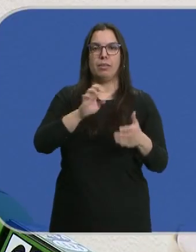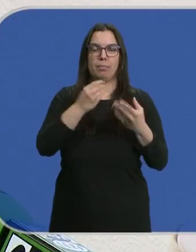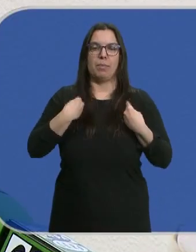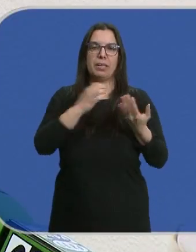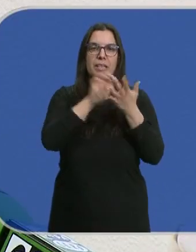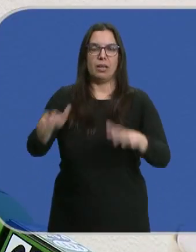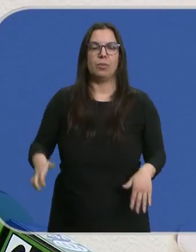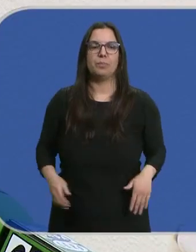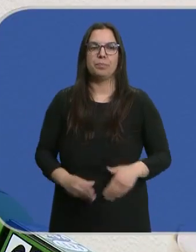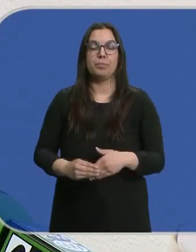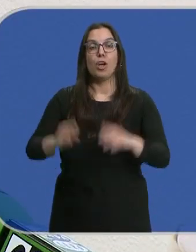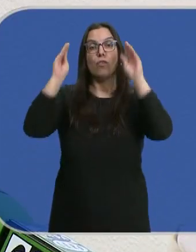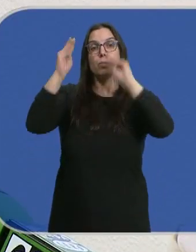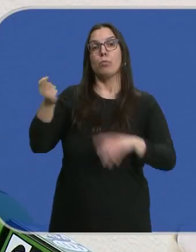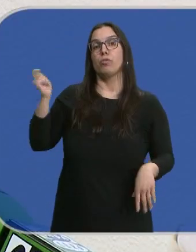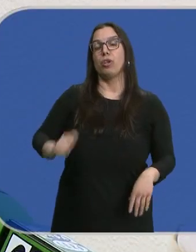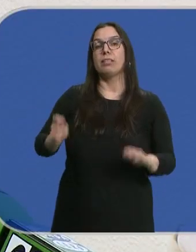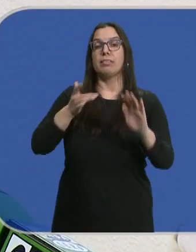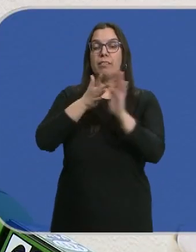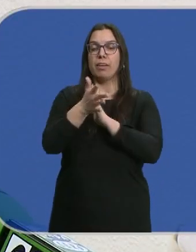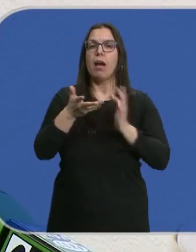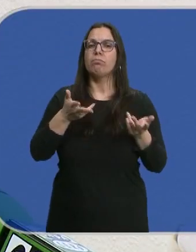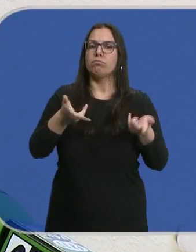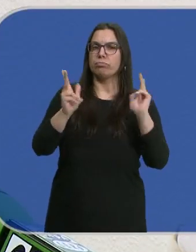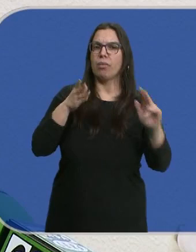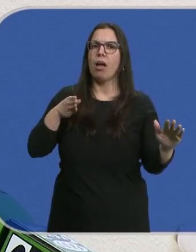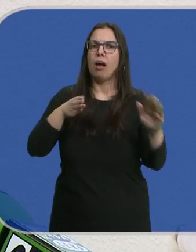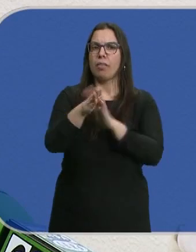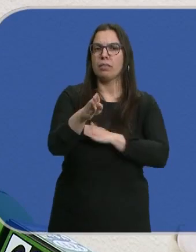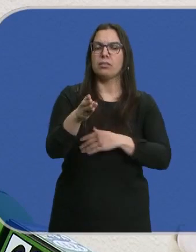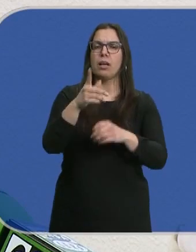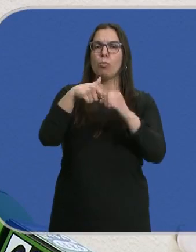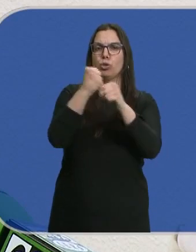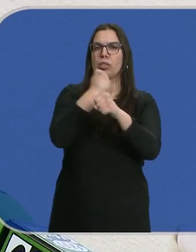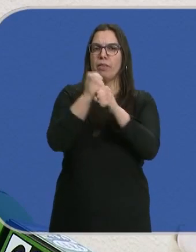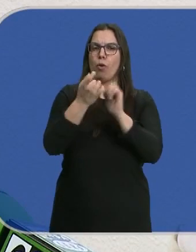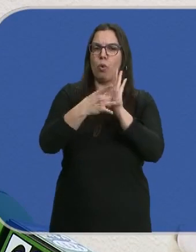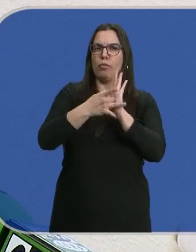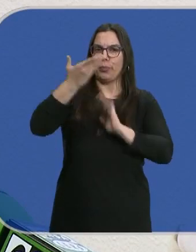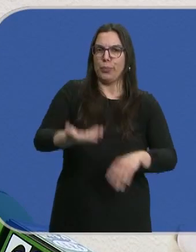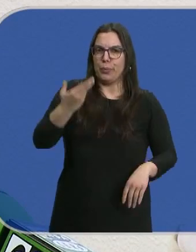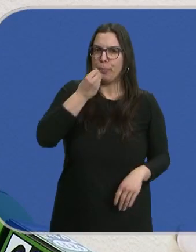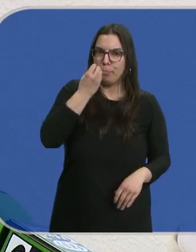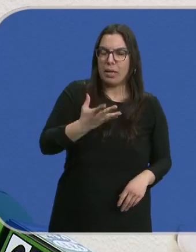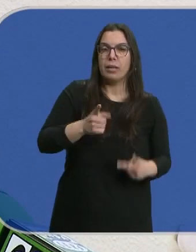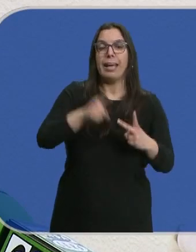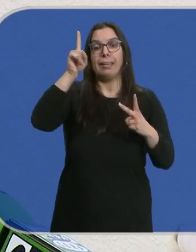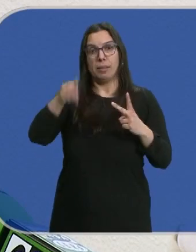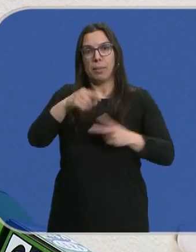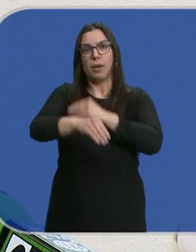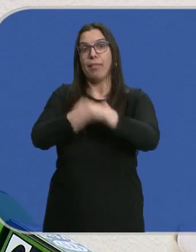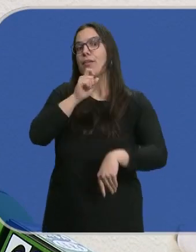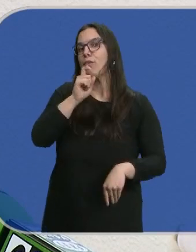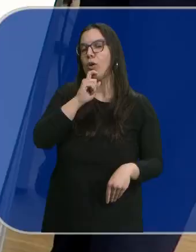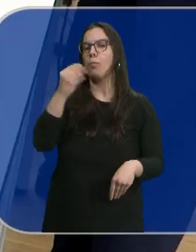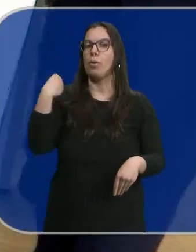la formación profesional no solamente permite tener acceso a un puesto cualificado importante, sino que también lo hacen dentro de